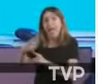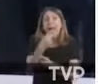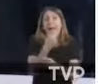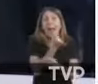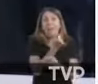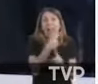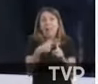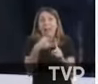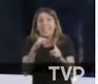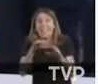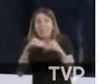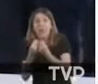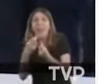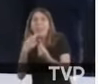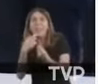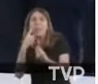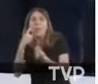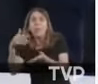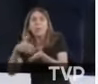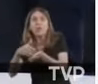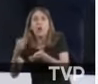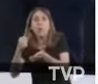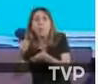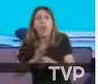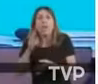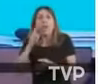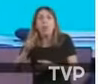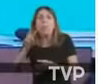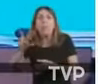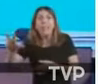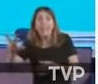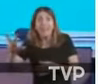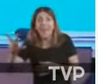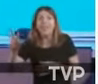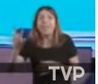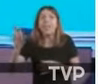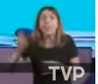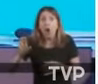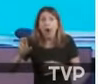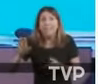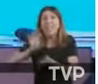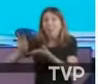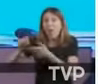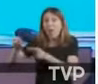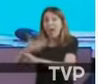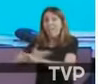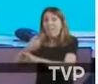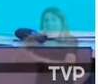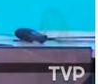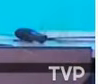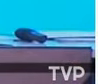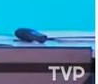en el año 2022 es de 19 mil millones de pesos, en el año 2023 de 20 de dólares. O sea, la deuda con el Fondo Monetario